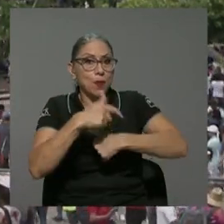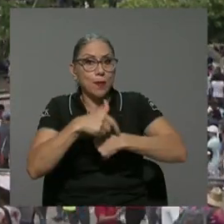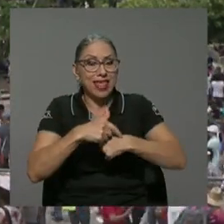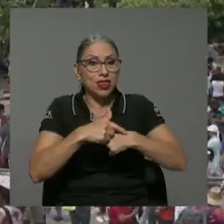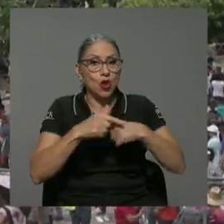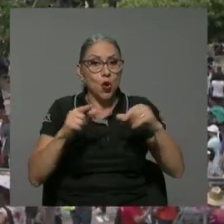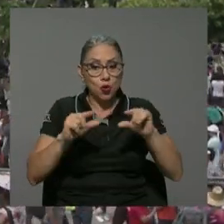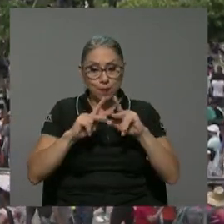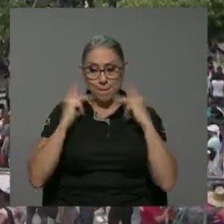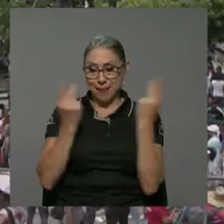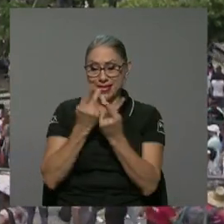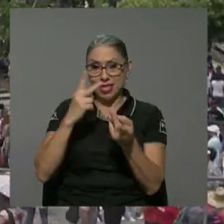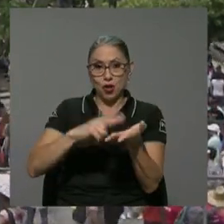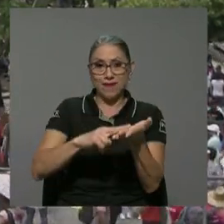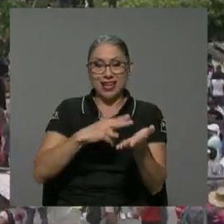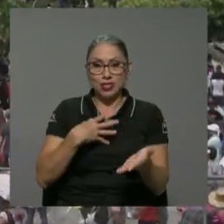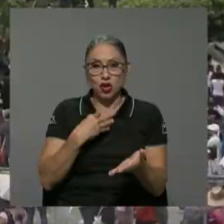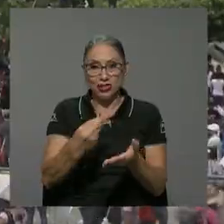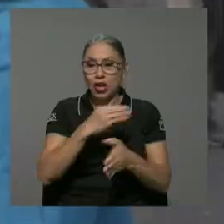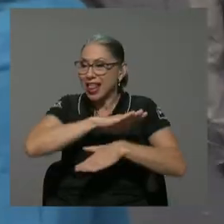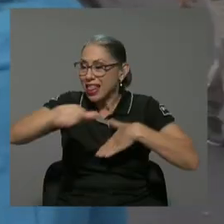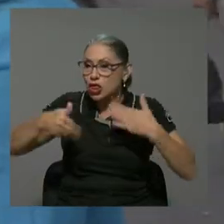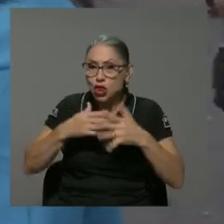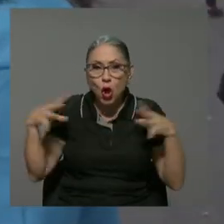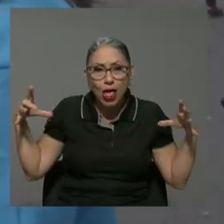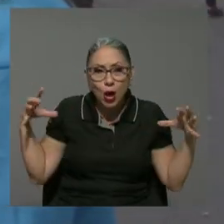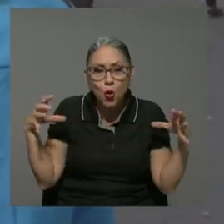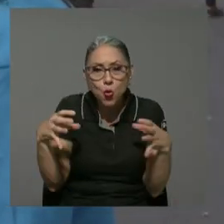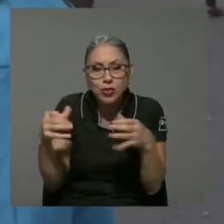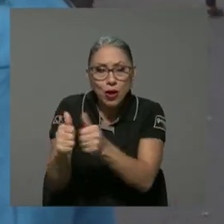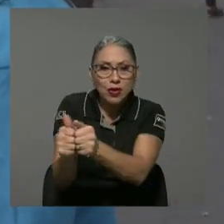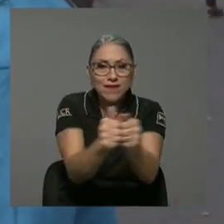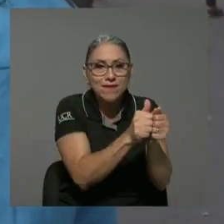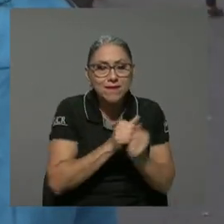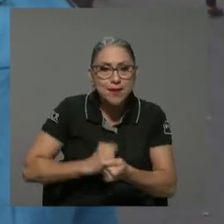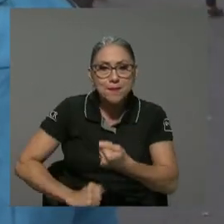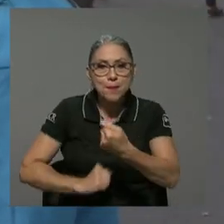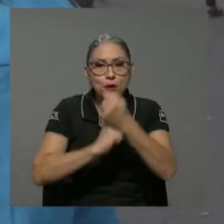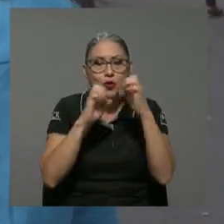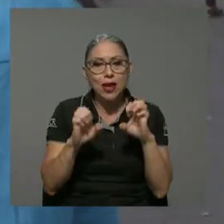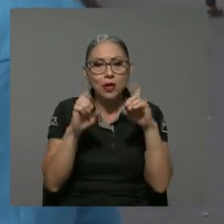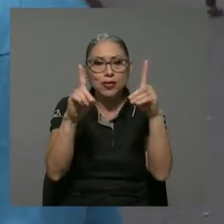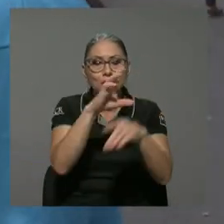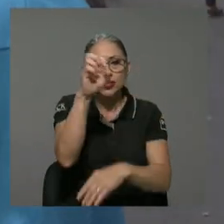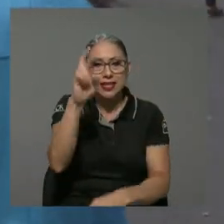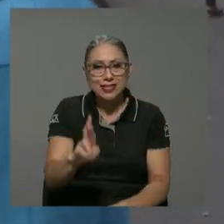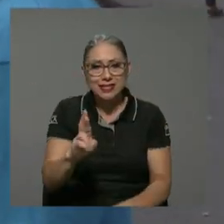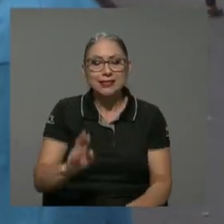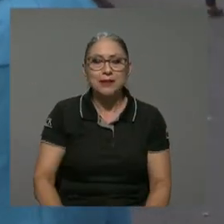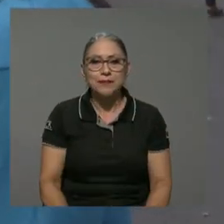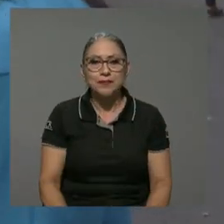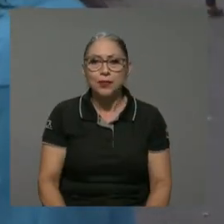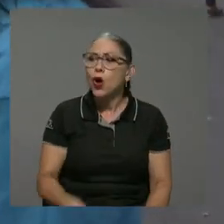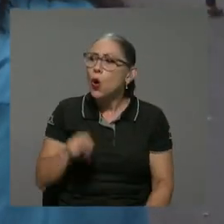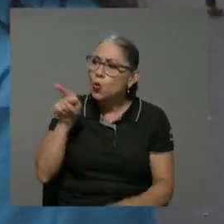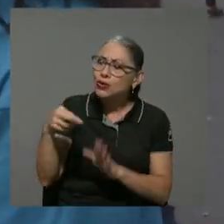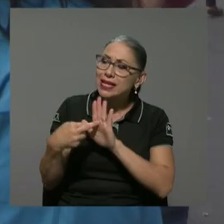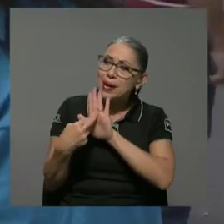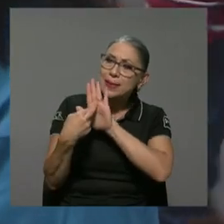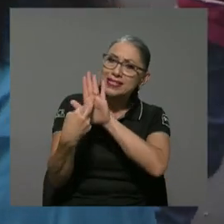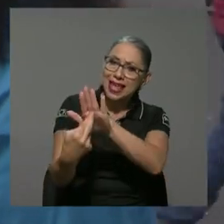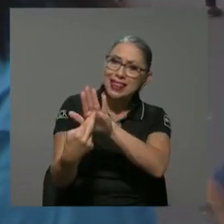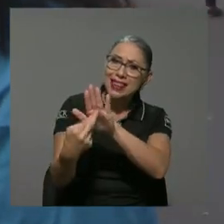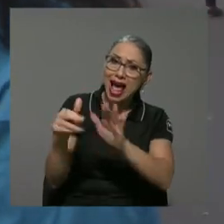está toda junta, está unificada en apoyo a la educación costarricense. Usted representa